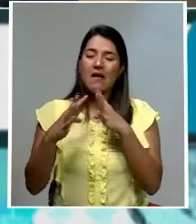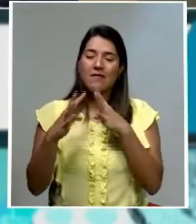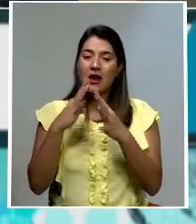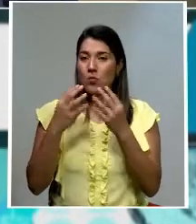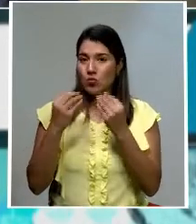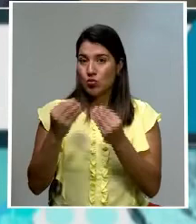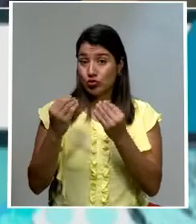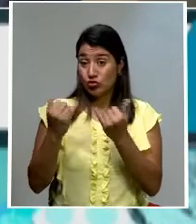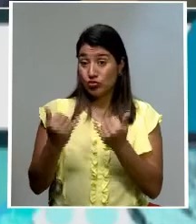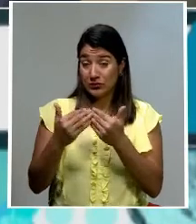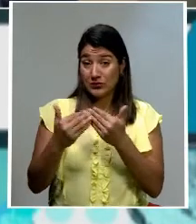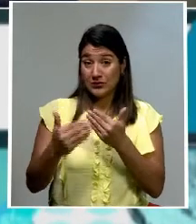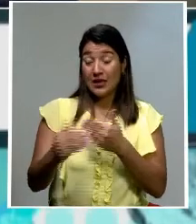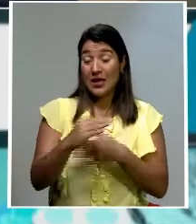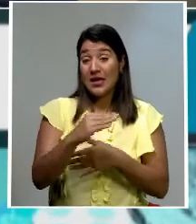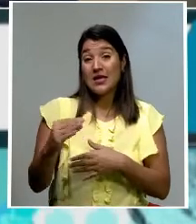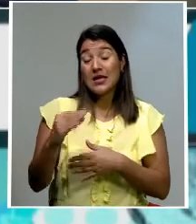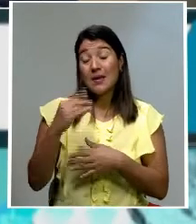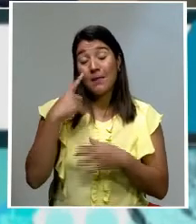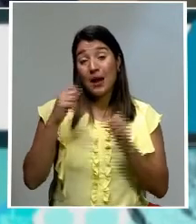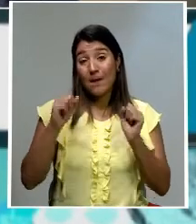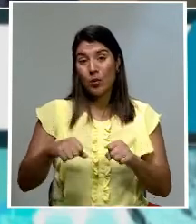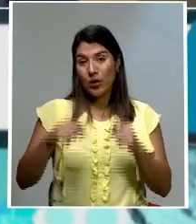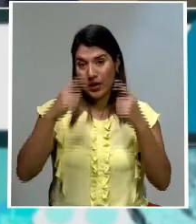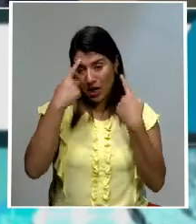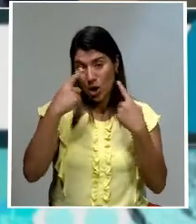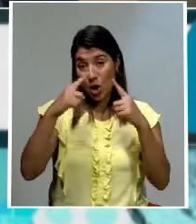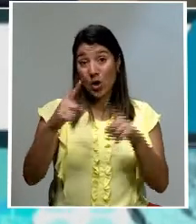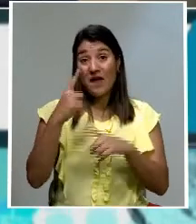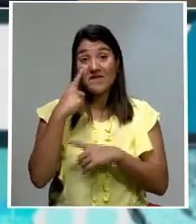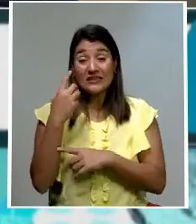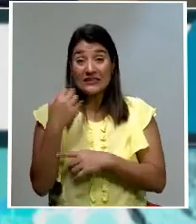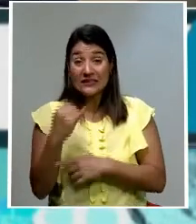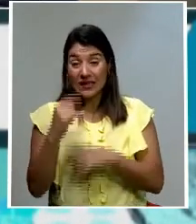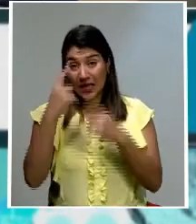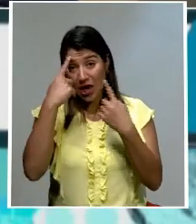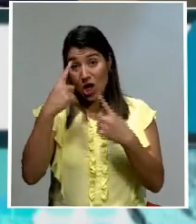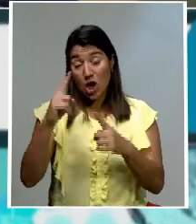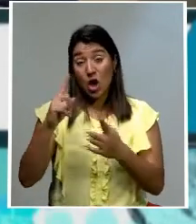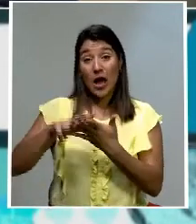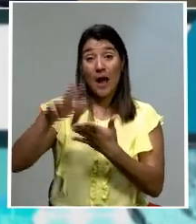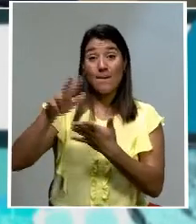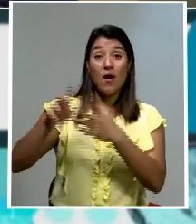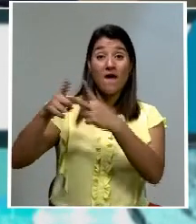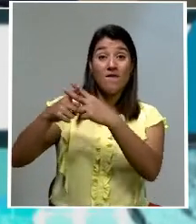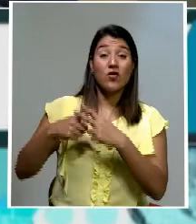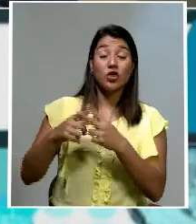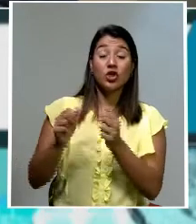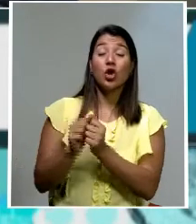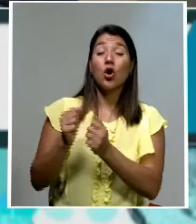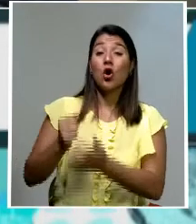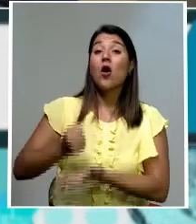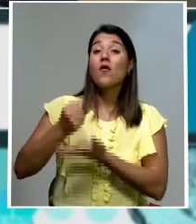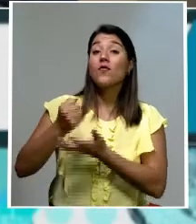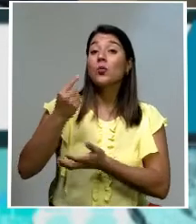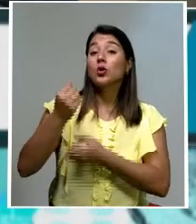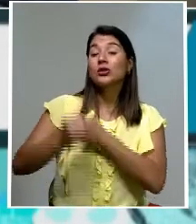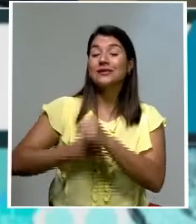meses, y finalmente para lograr pues ver si se obtiene este crédito con el Fondo Monetario Internacional